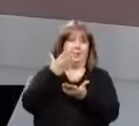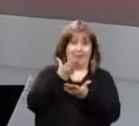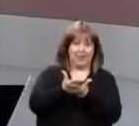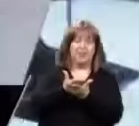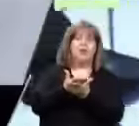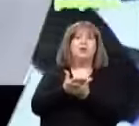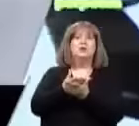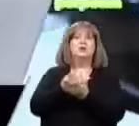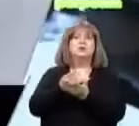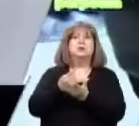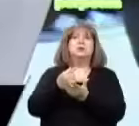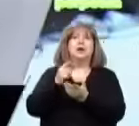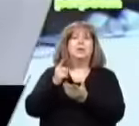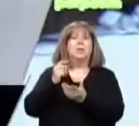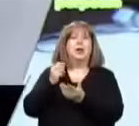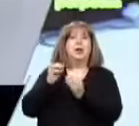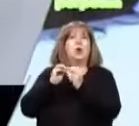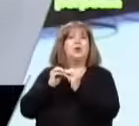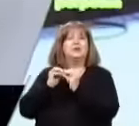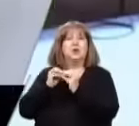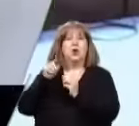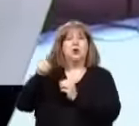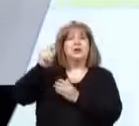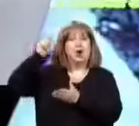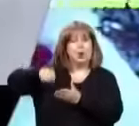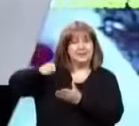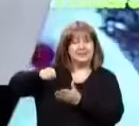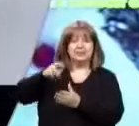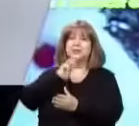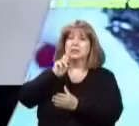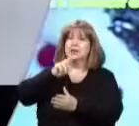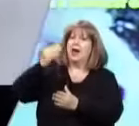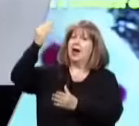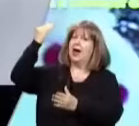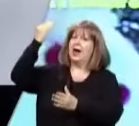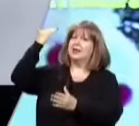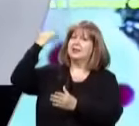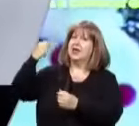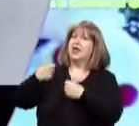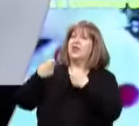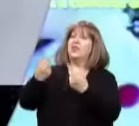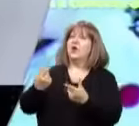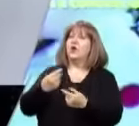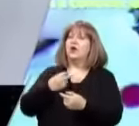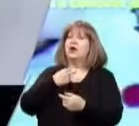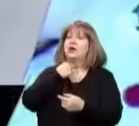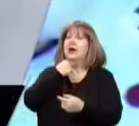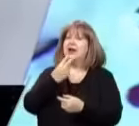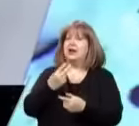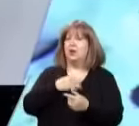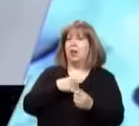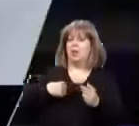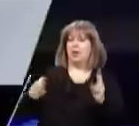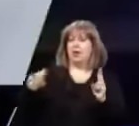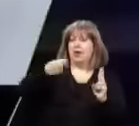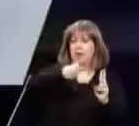dio, diríamos nuevamente, la custodia o la posibilidad de tener bajo su cuidado a la mamá de